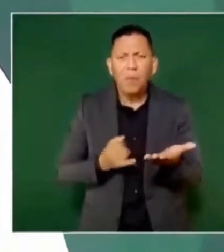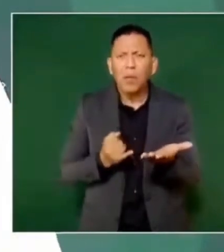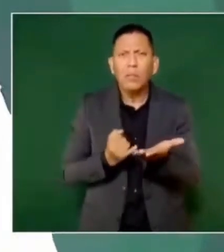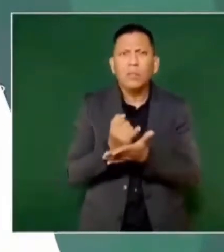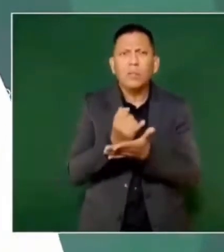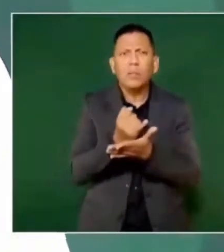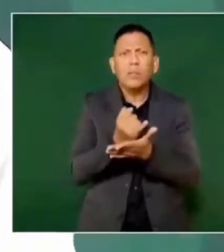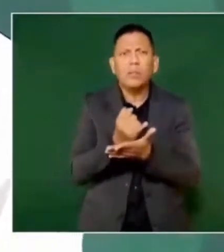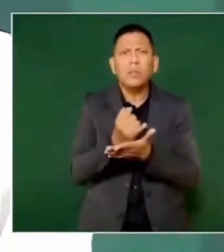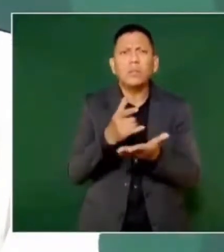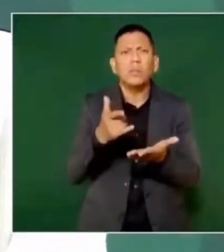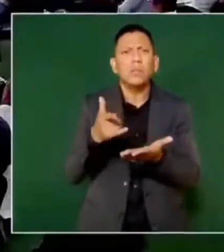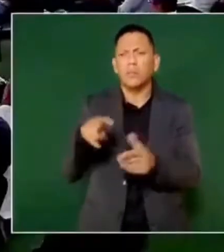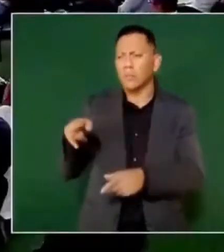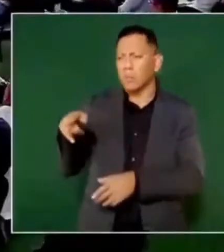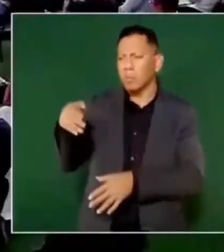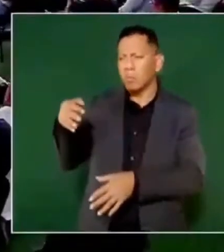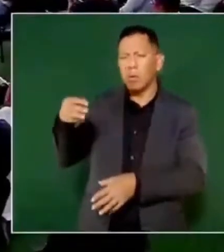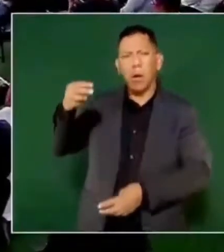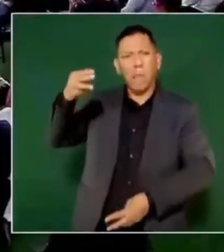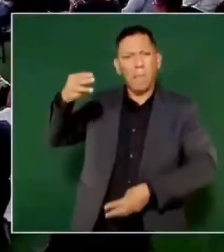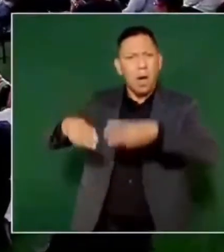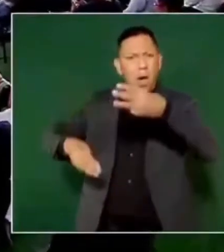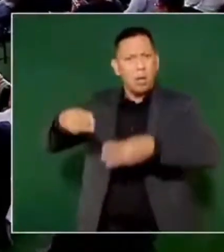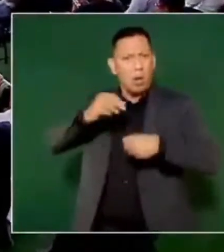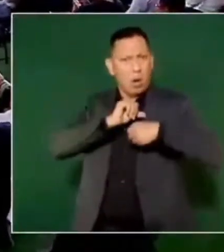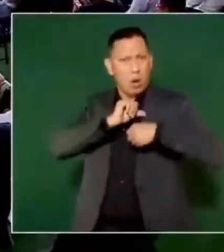de magistrados